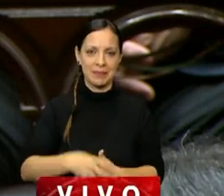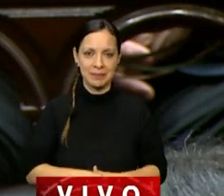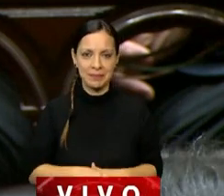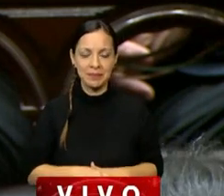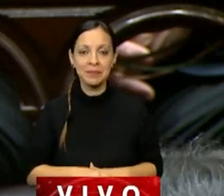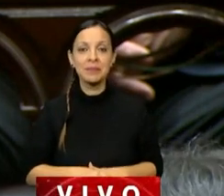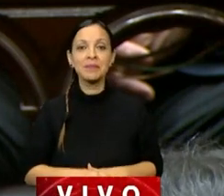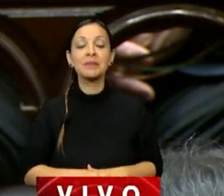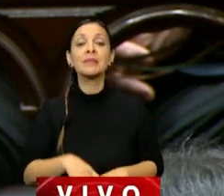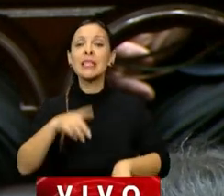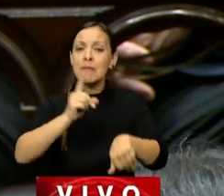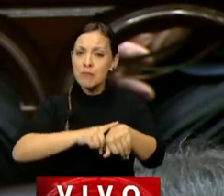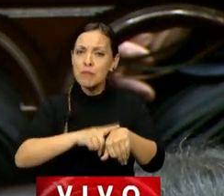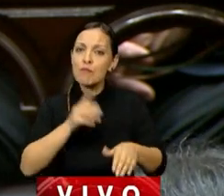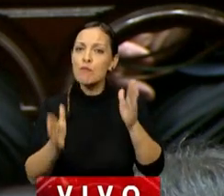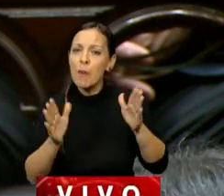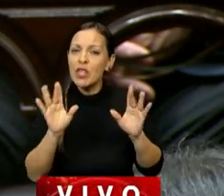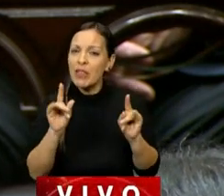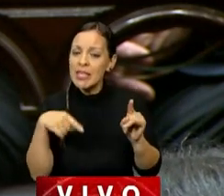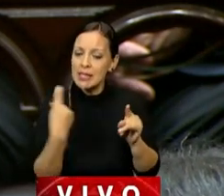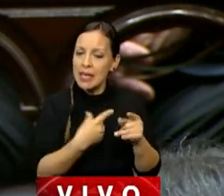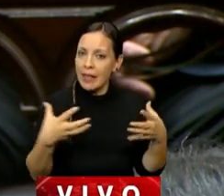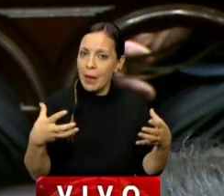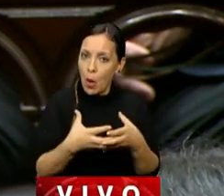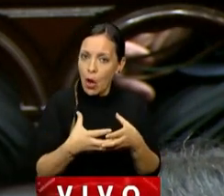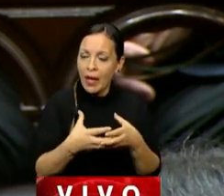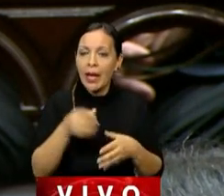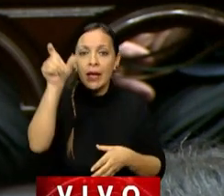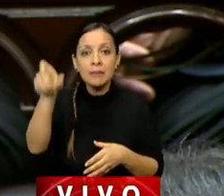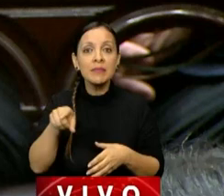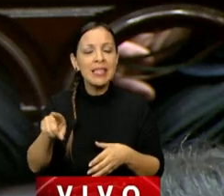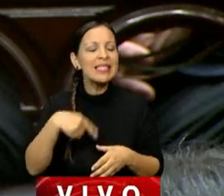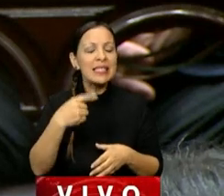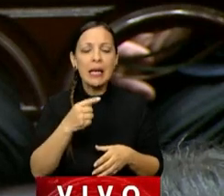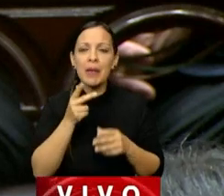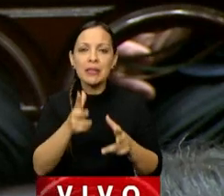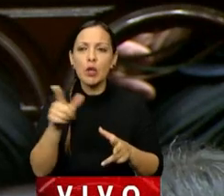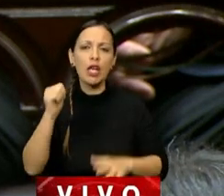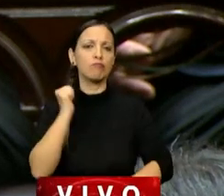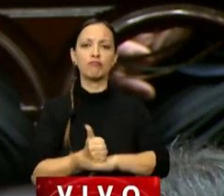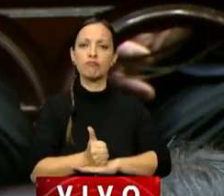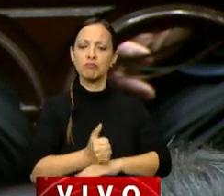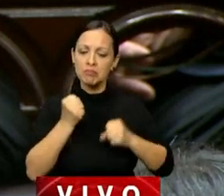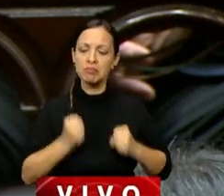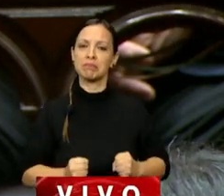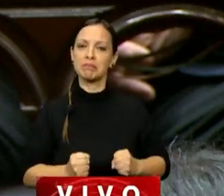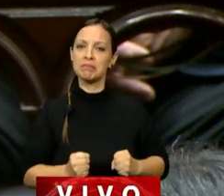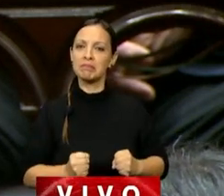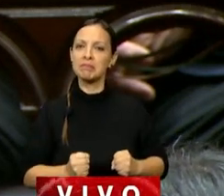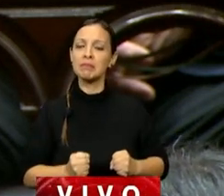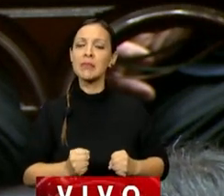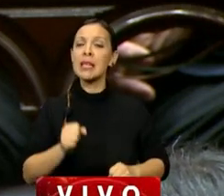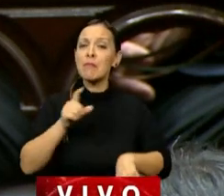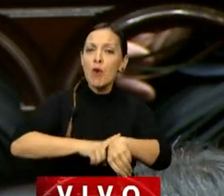que en los momentos difíciles de nuestro bloque siempre ha estado, como decimos nosotros, al pie del cañón. Y que en los